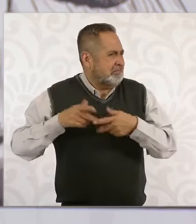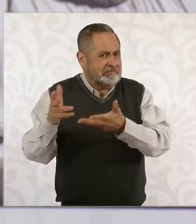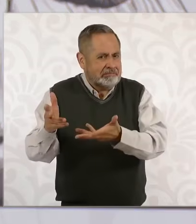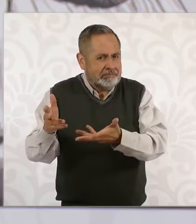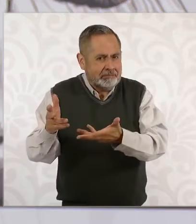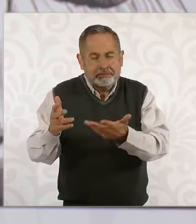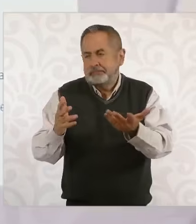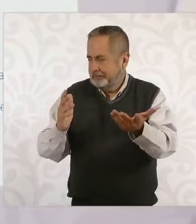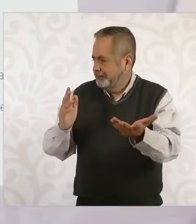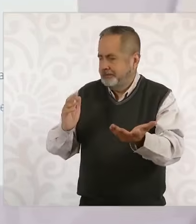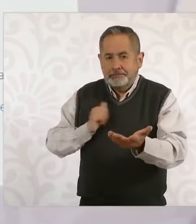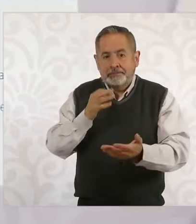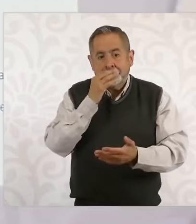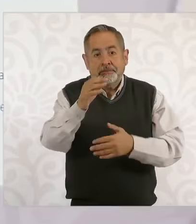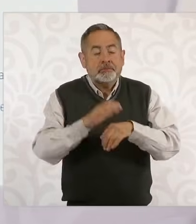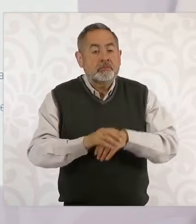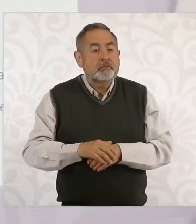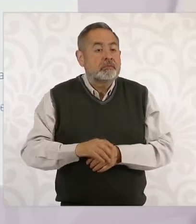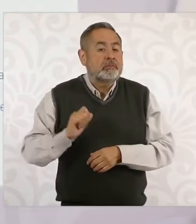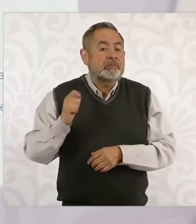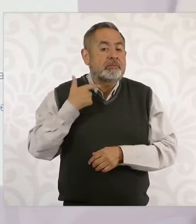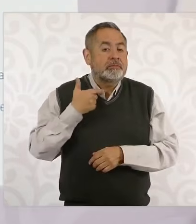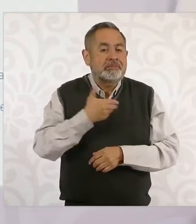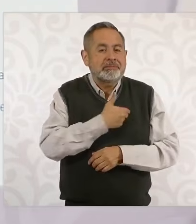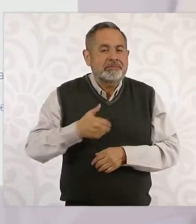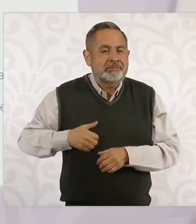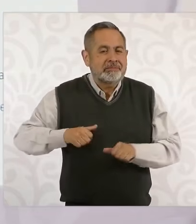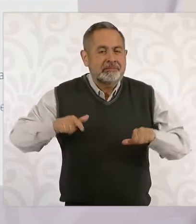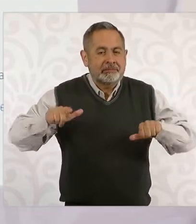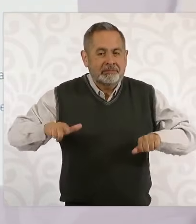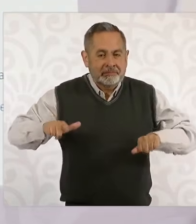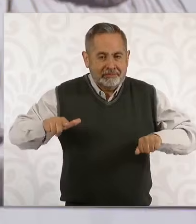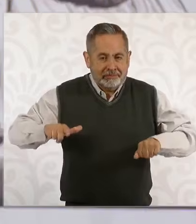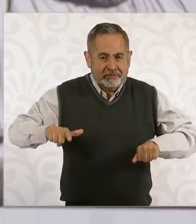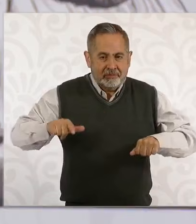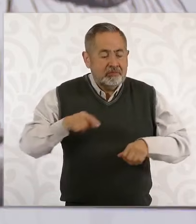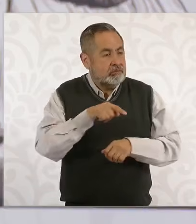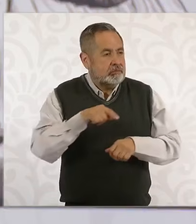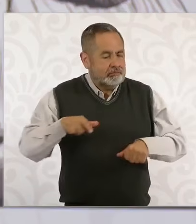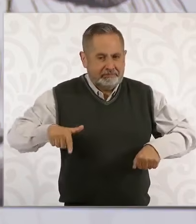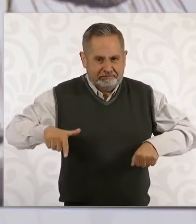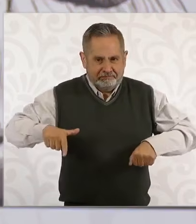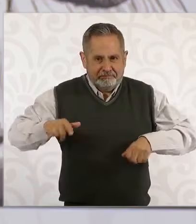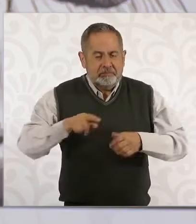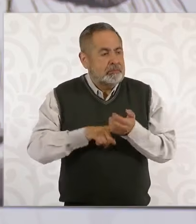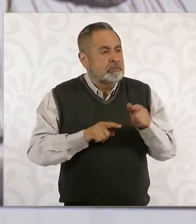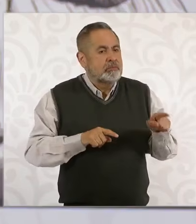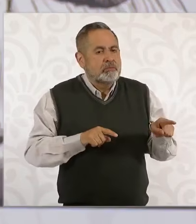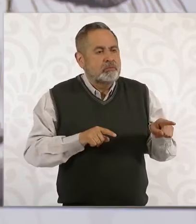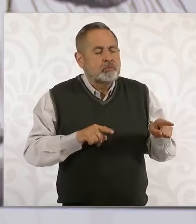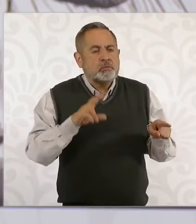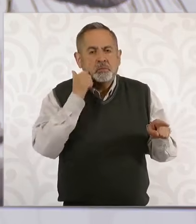Aprovechando, por cierto, Lincoln fue el que se opuso a la guerra contra México de Estados Unidos, porque de Lincoln es la